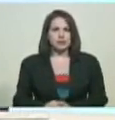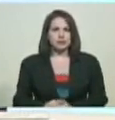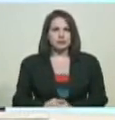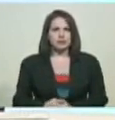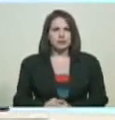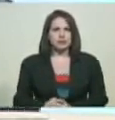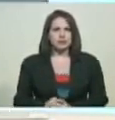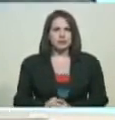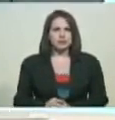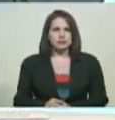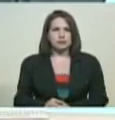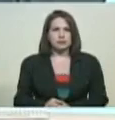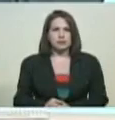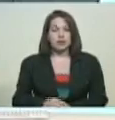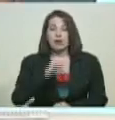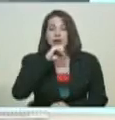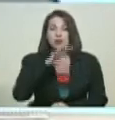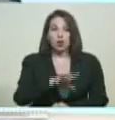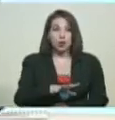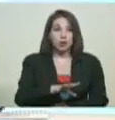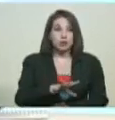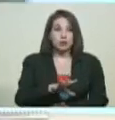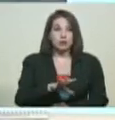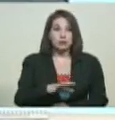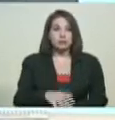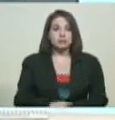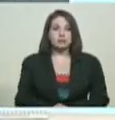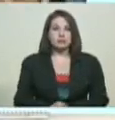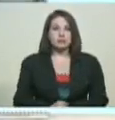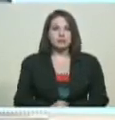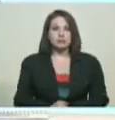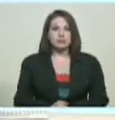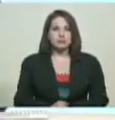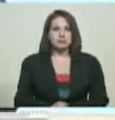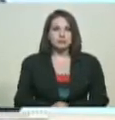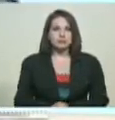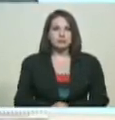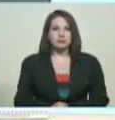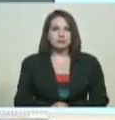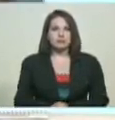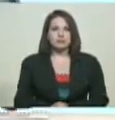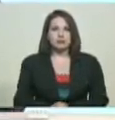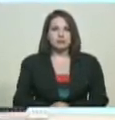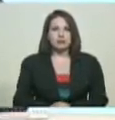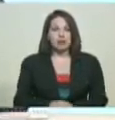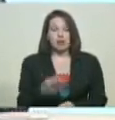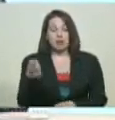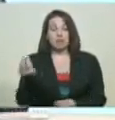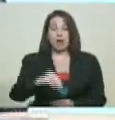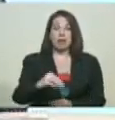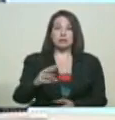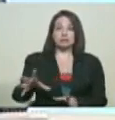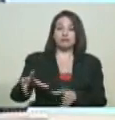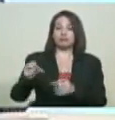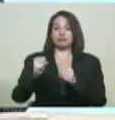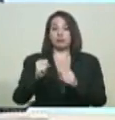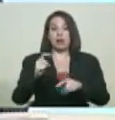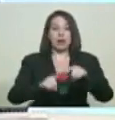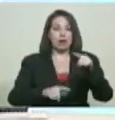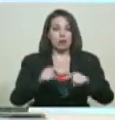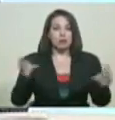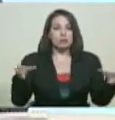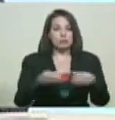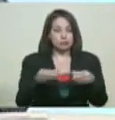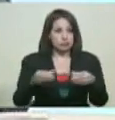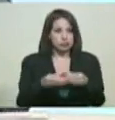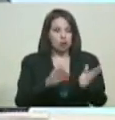organizativo la historia en primer lugar la coherencia la retoma de bandera y en segundo lugar el